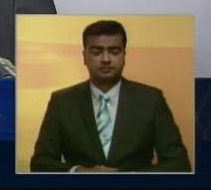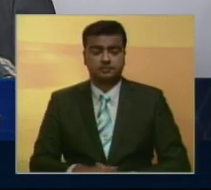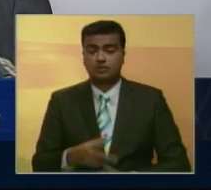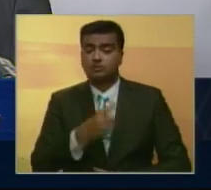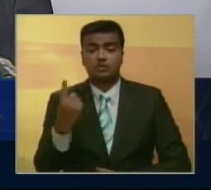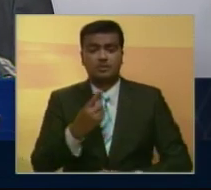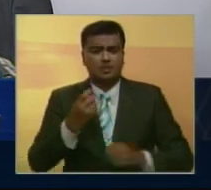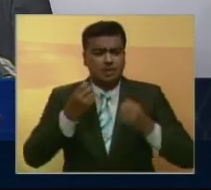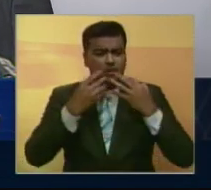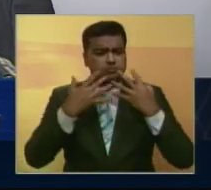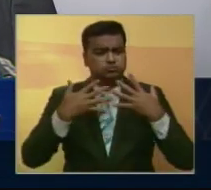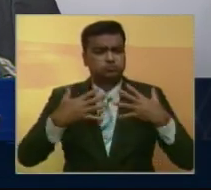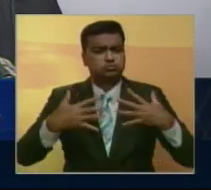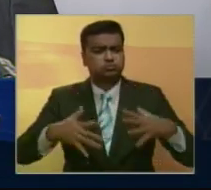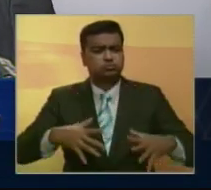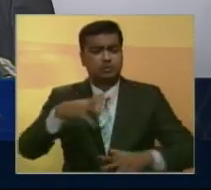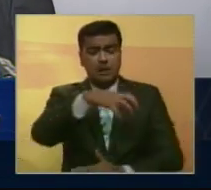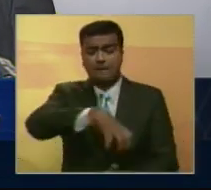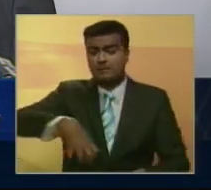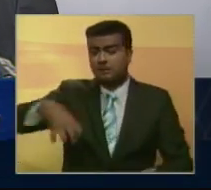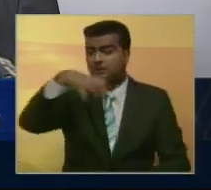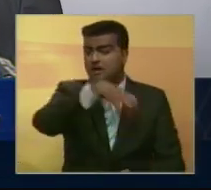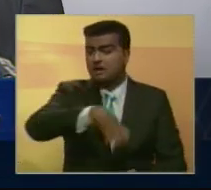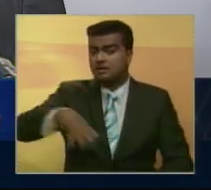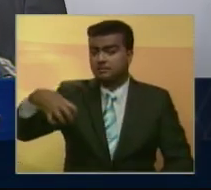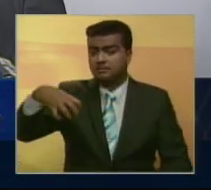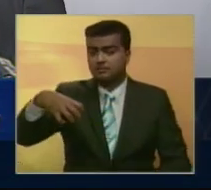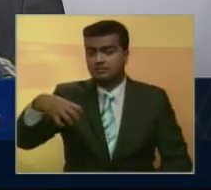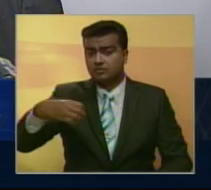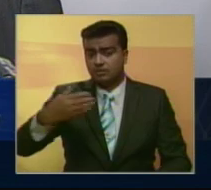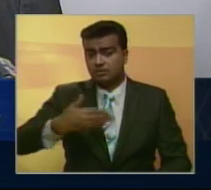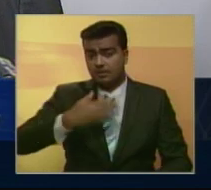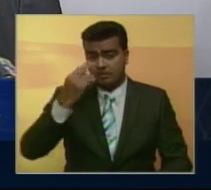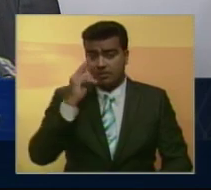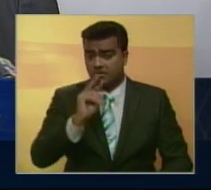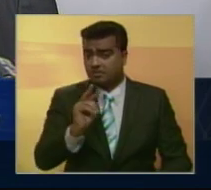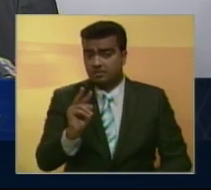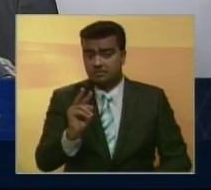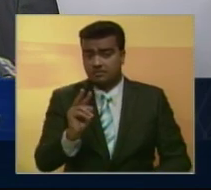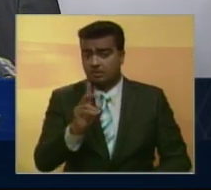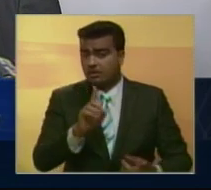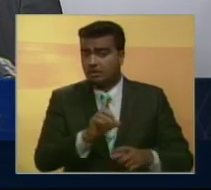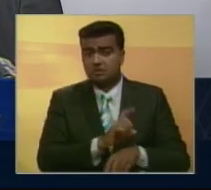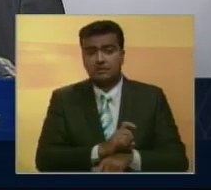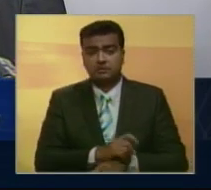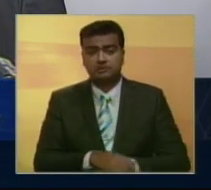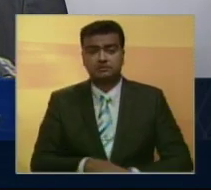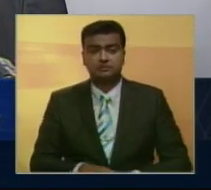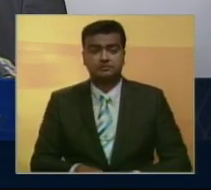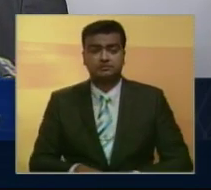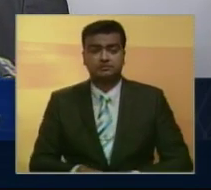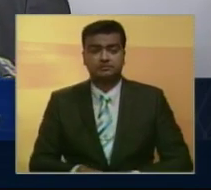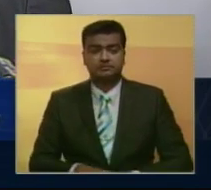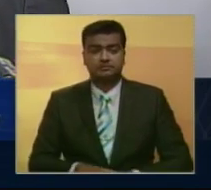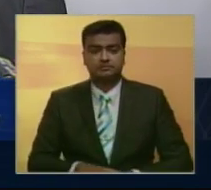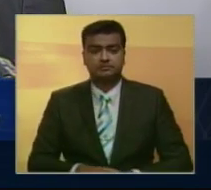de la maquinaria, sino porque además, si ustedes pueden verificarlo en cualquier momento,